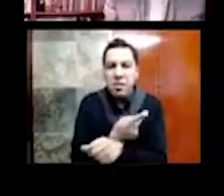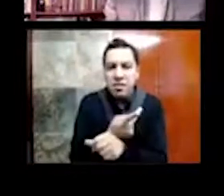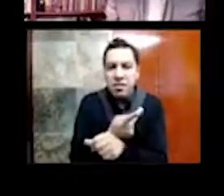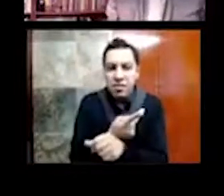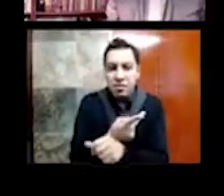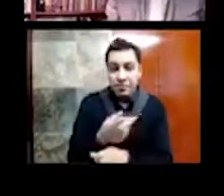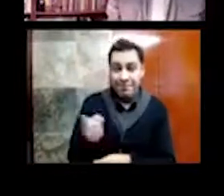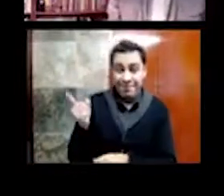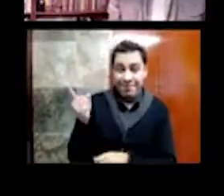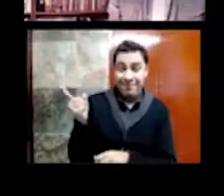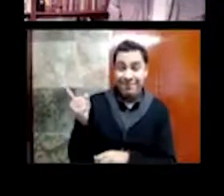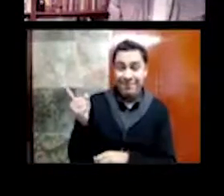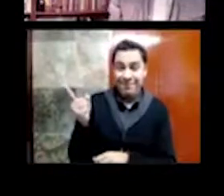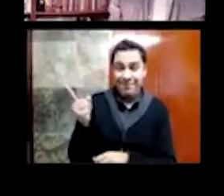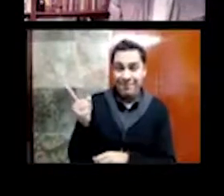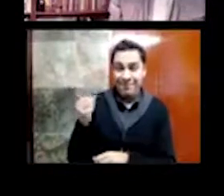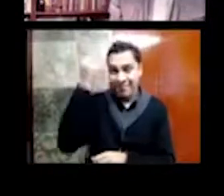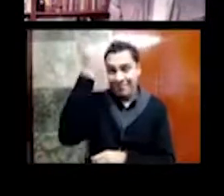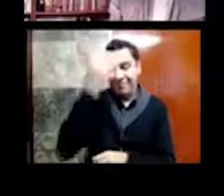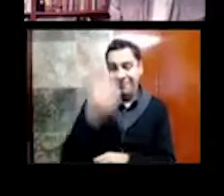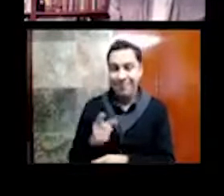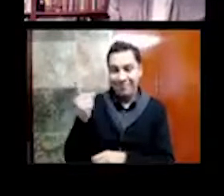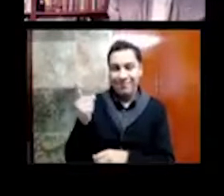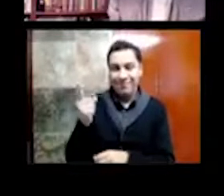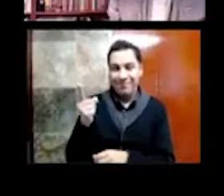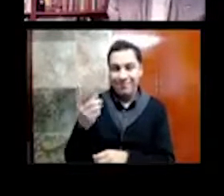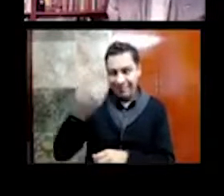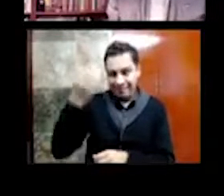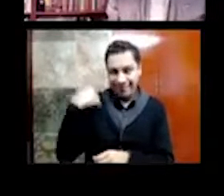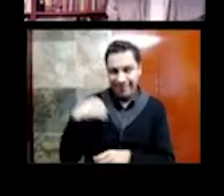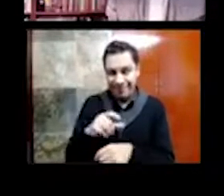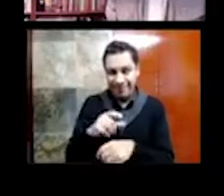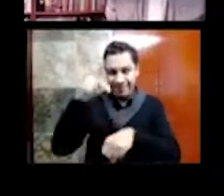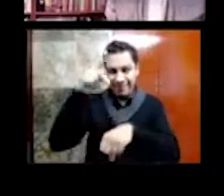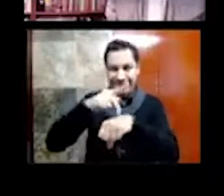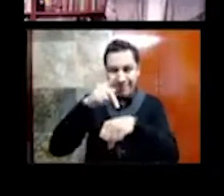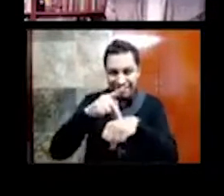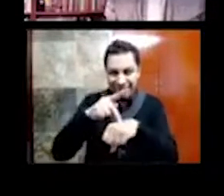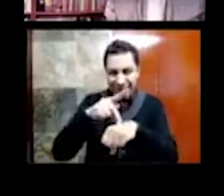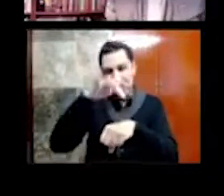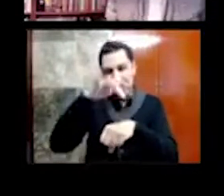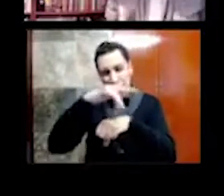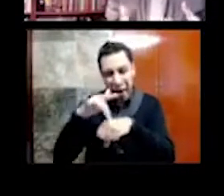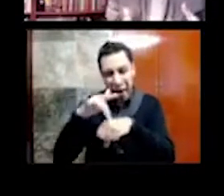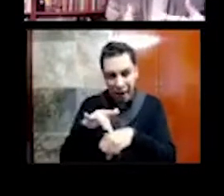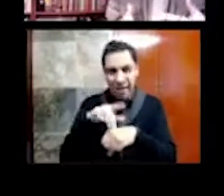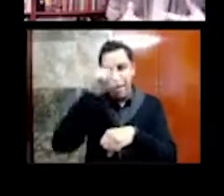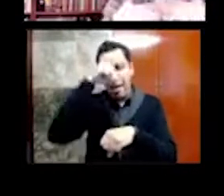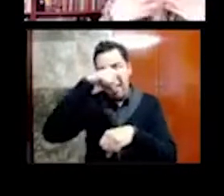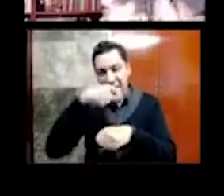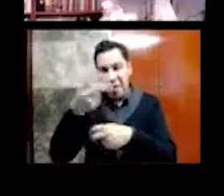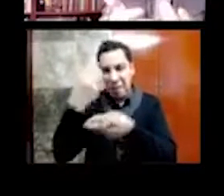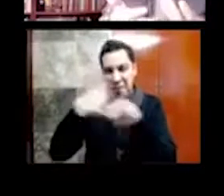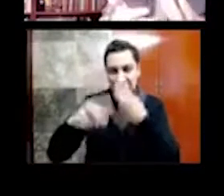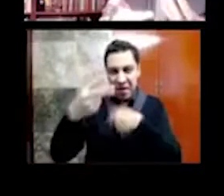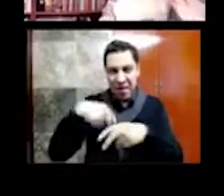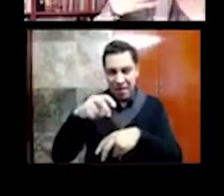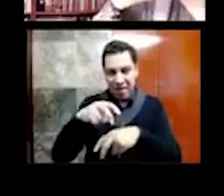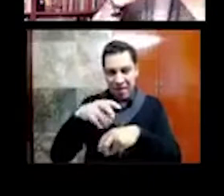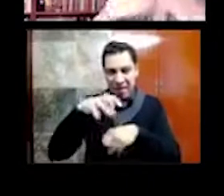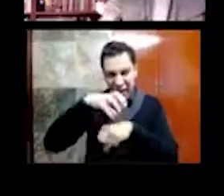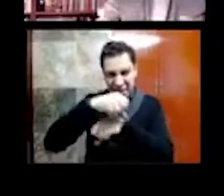Varias cosas ocurren en este momento, digamos. Cuando el Tenochca va